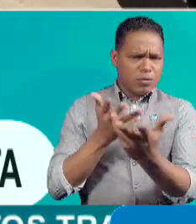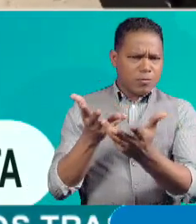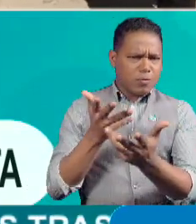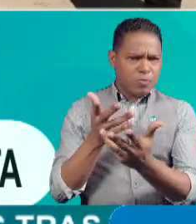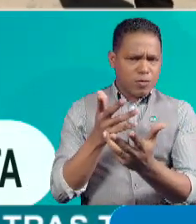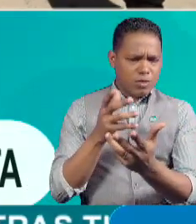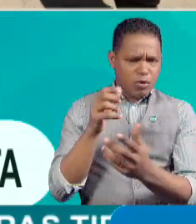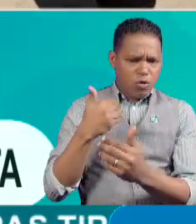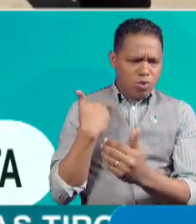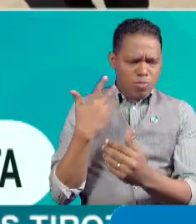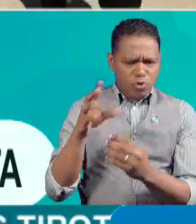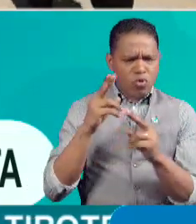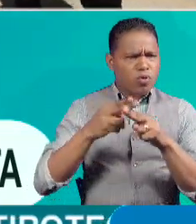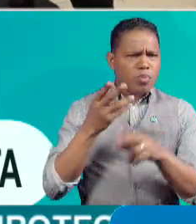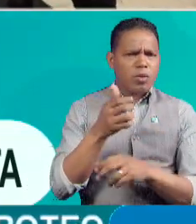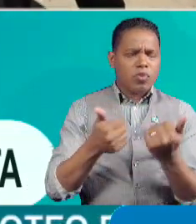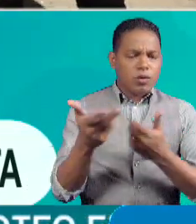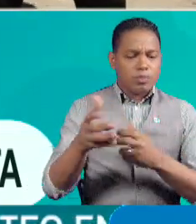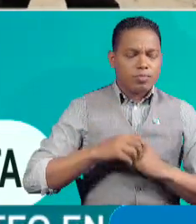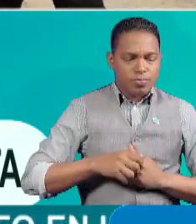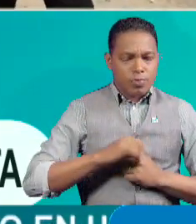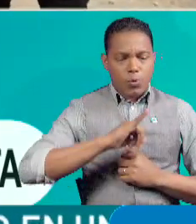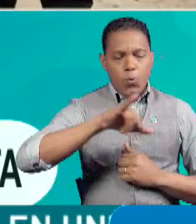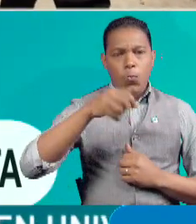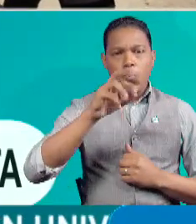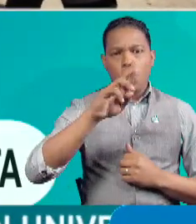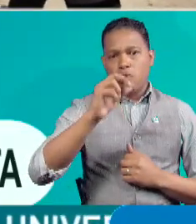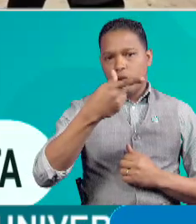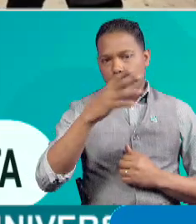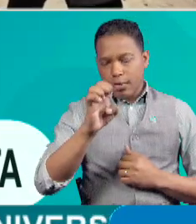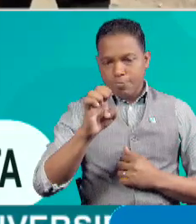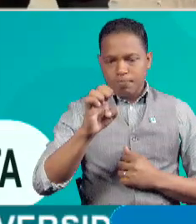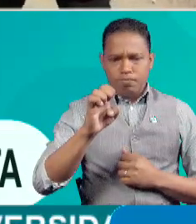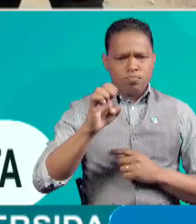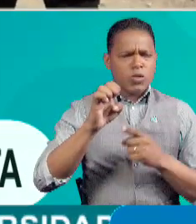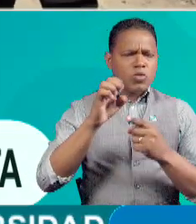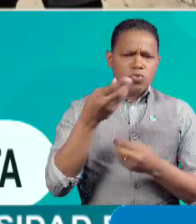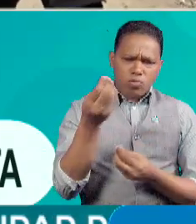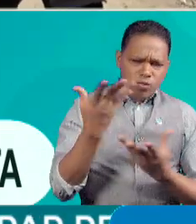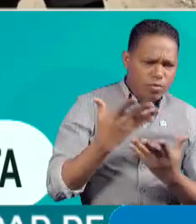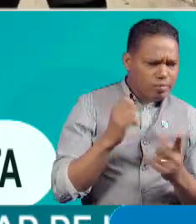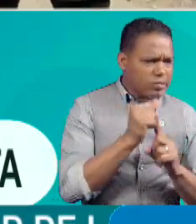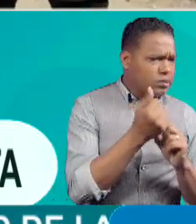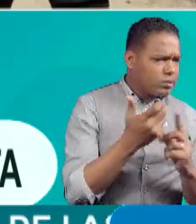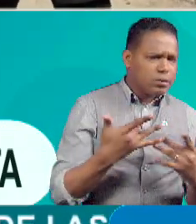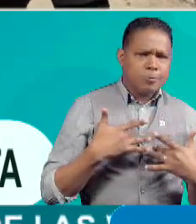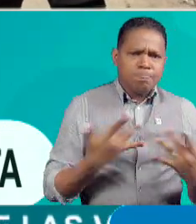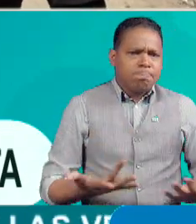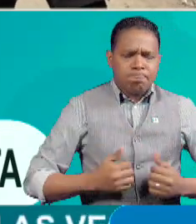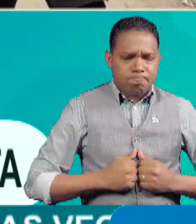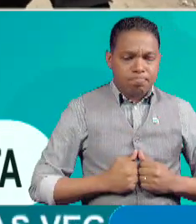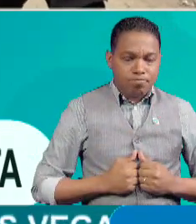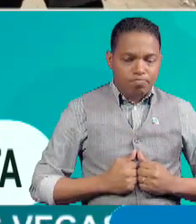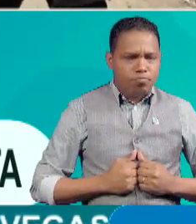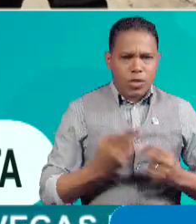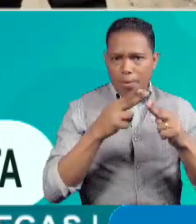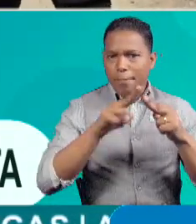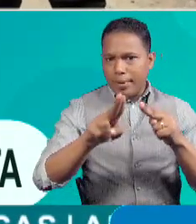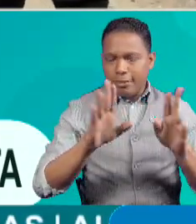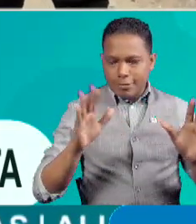este joven. ¿Cuál es tu nombre, hermano? Jorge Acosta. Jorge, ¿qué nos puedes decir tú sobre esta situación? Voy a ser un poquito